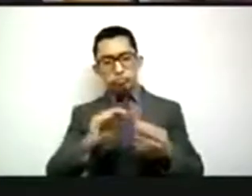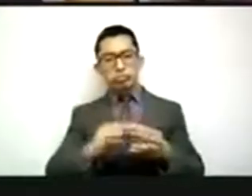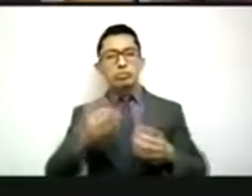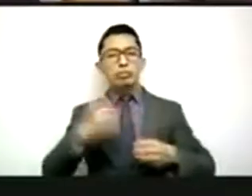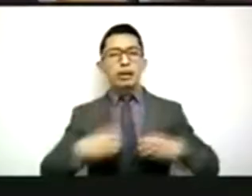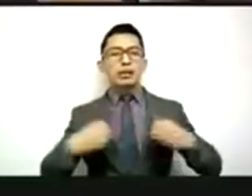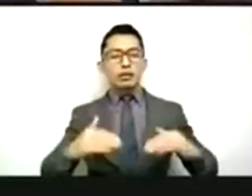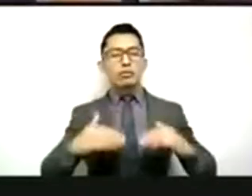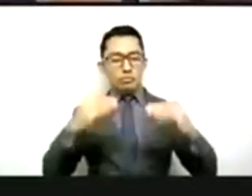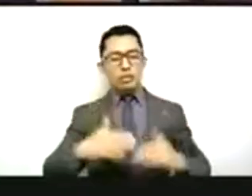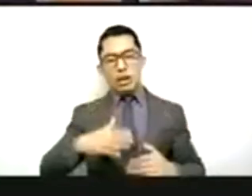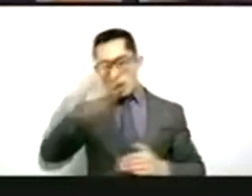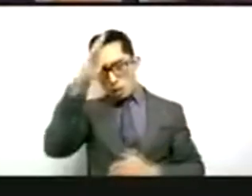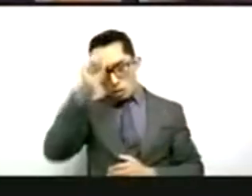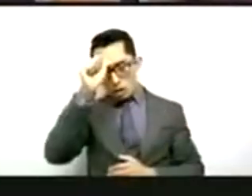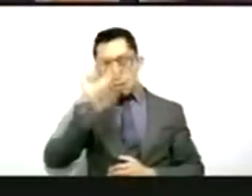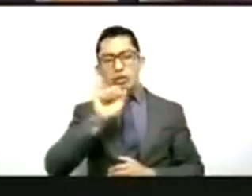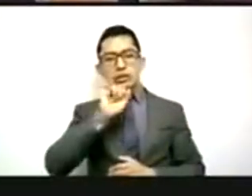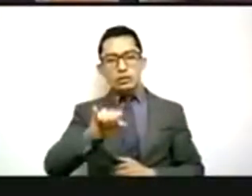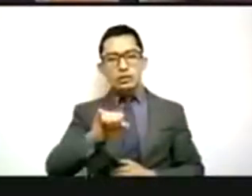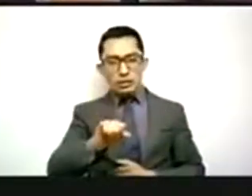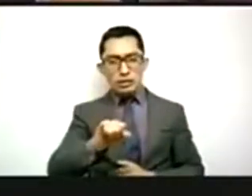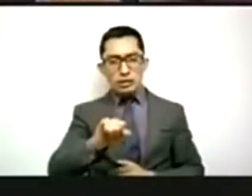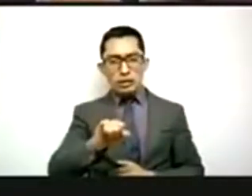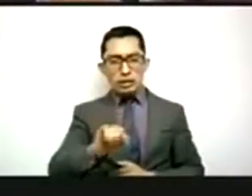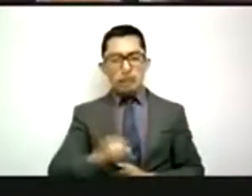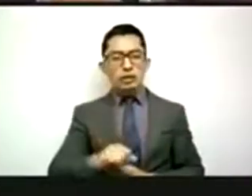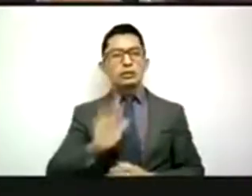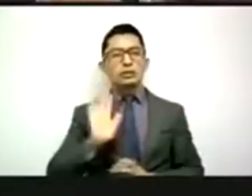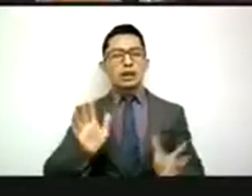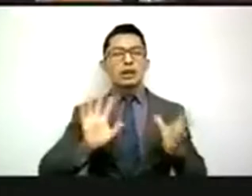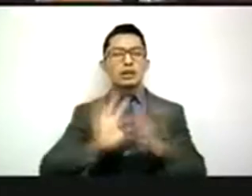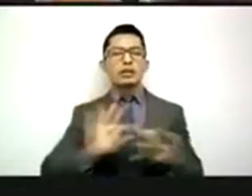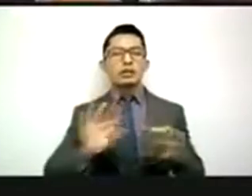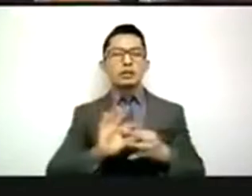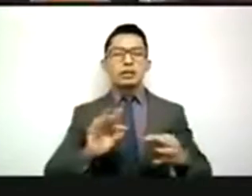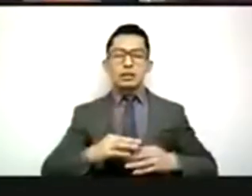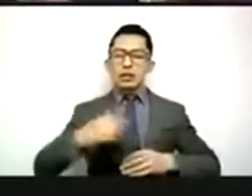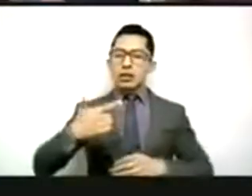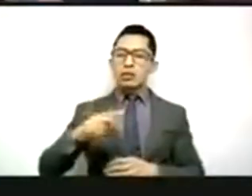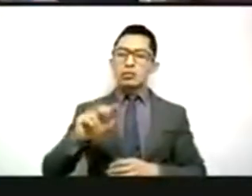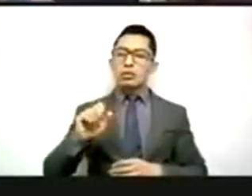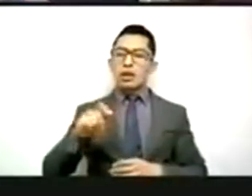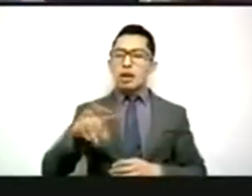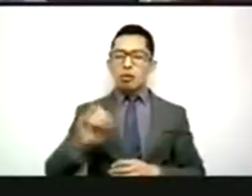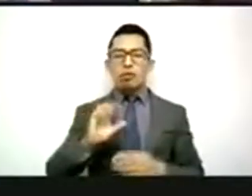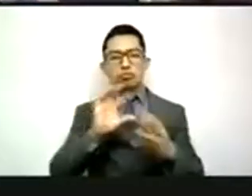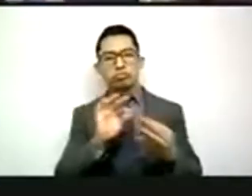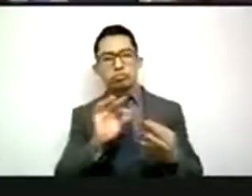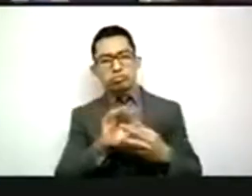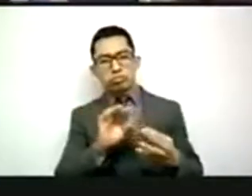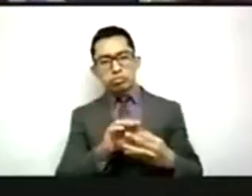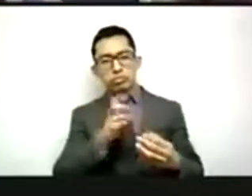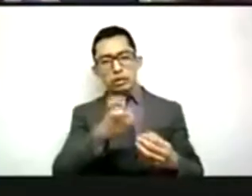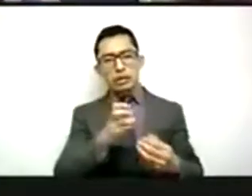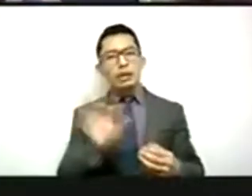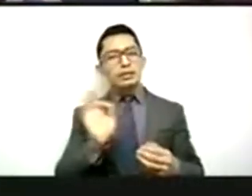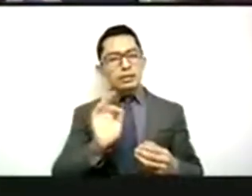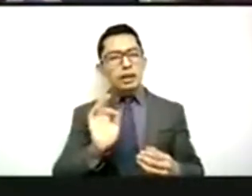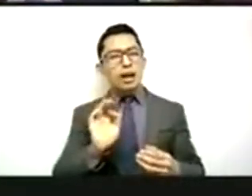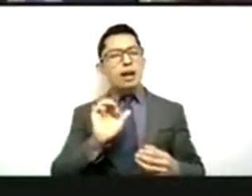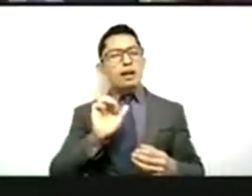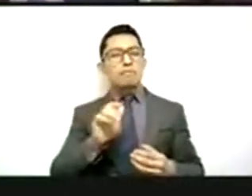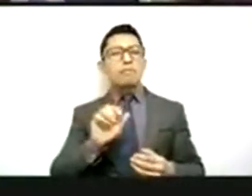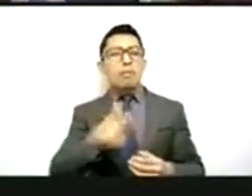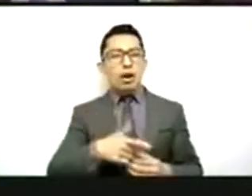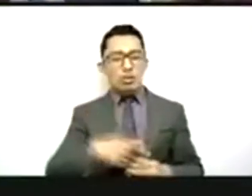me parece a mí, con lo que escuché del magistrado Gustavo Pale, que habría ahí un formato con un